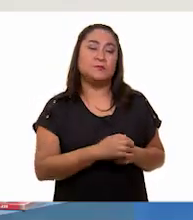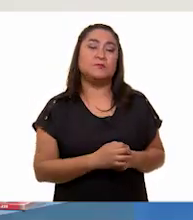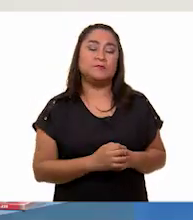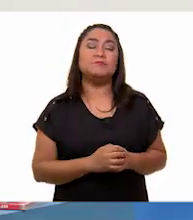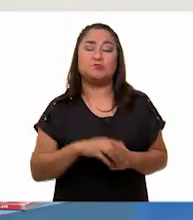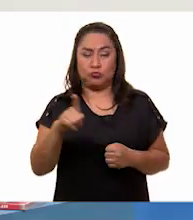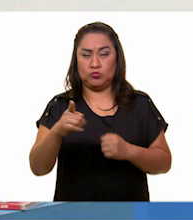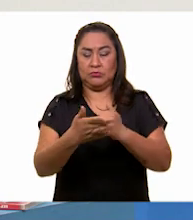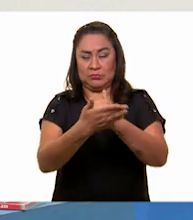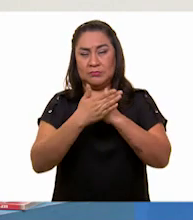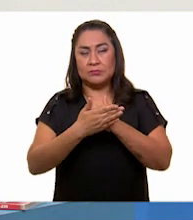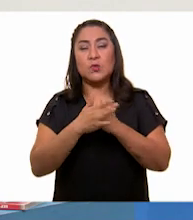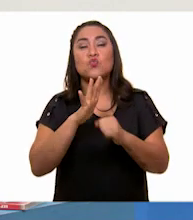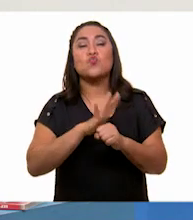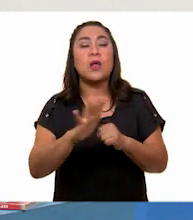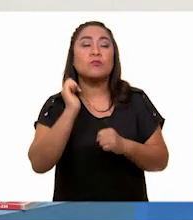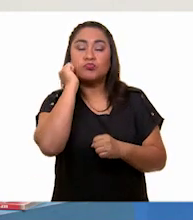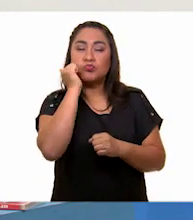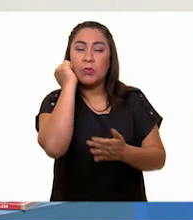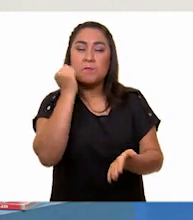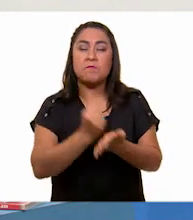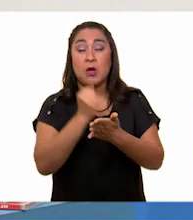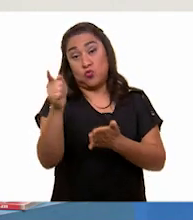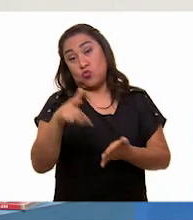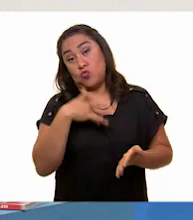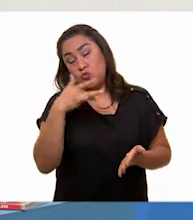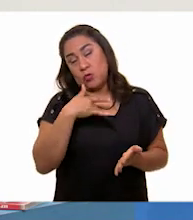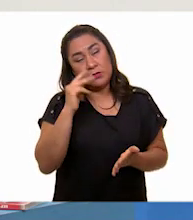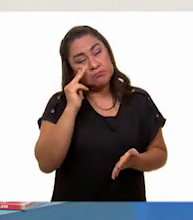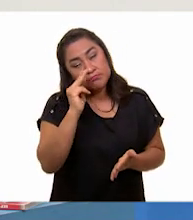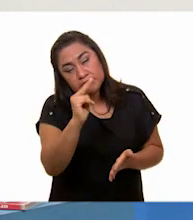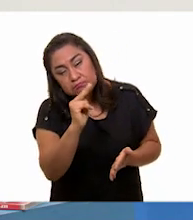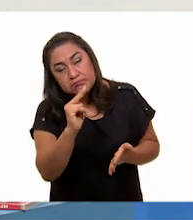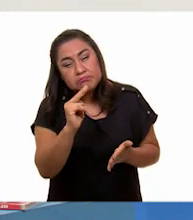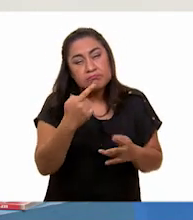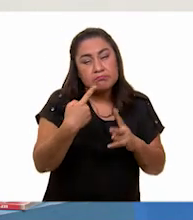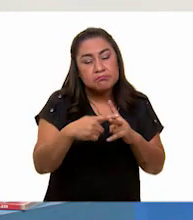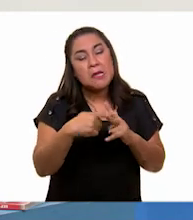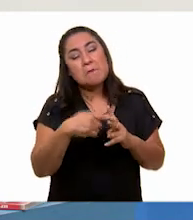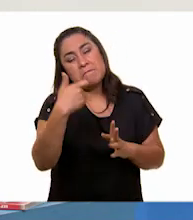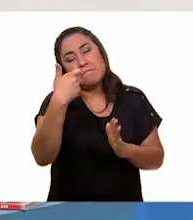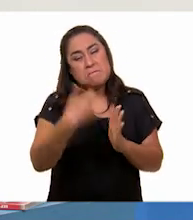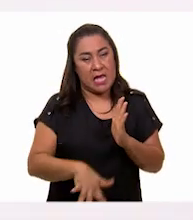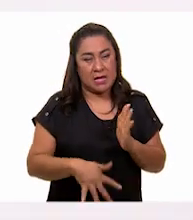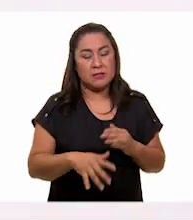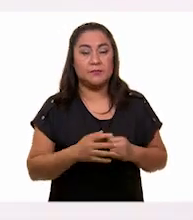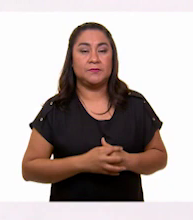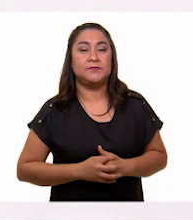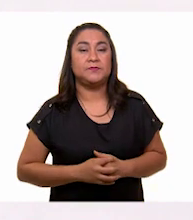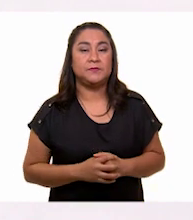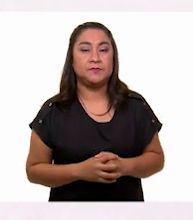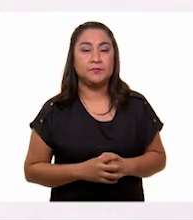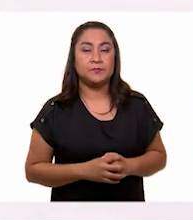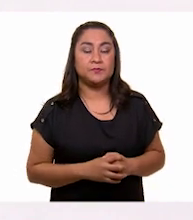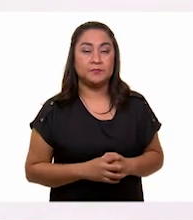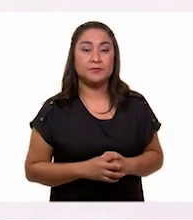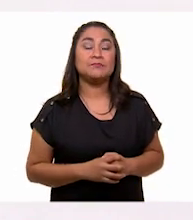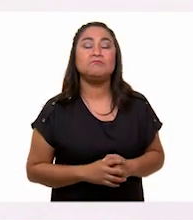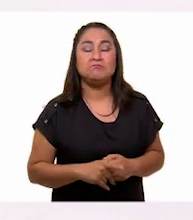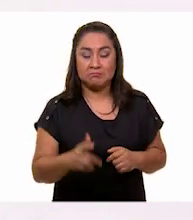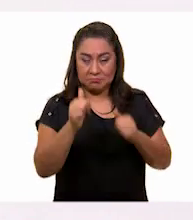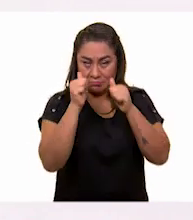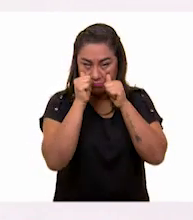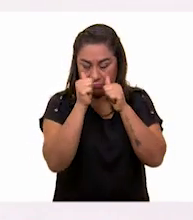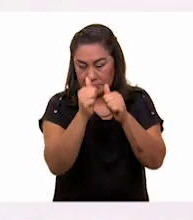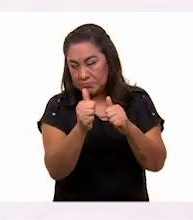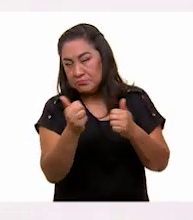la tabla la marca de jabón que piensas, según tus estimaciones, que es el más barato. Ahora veamos